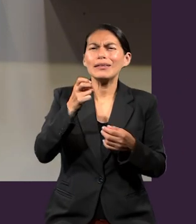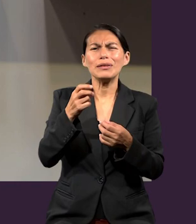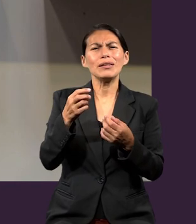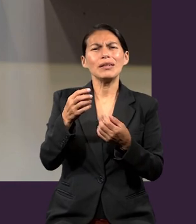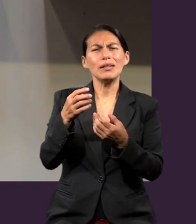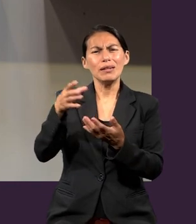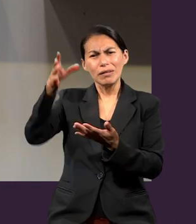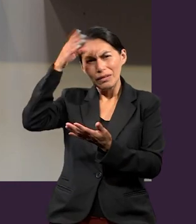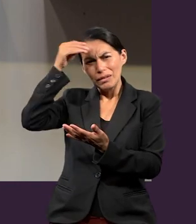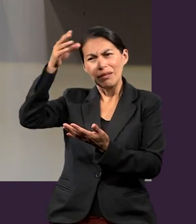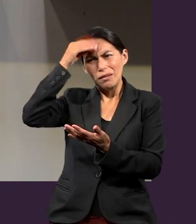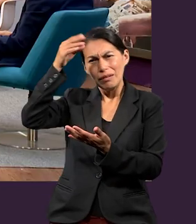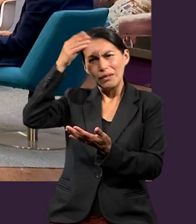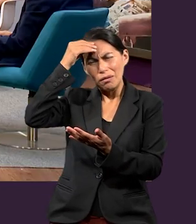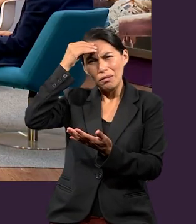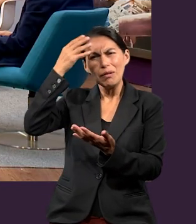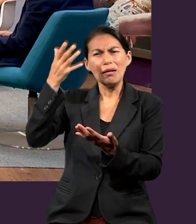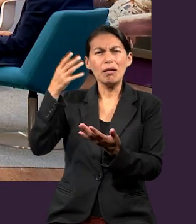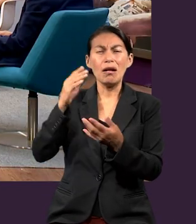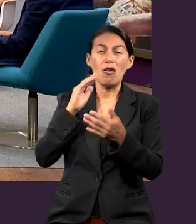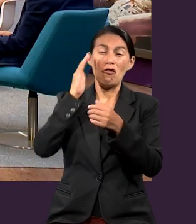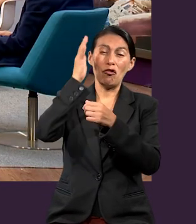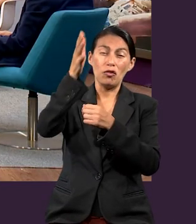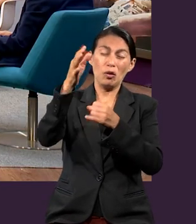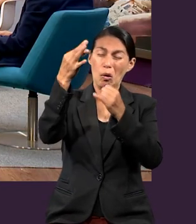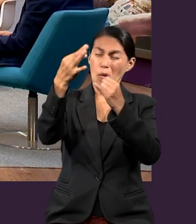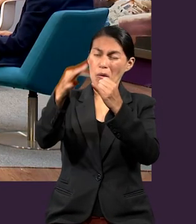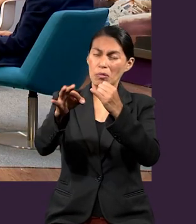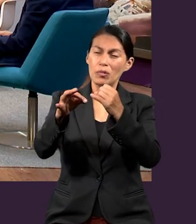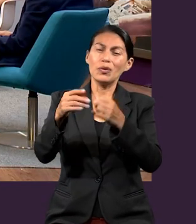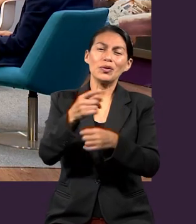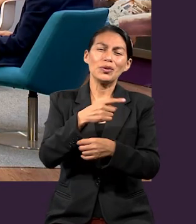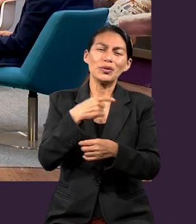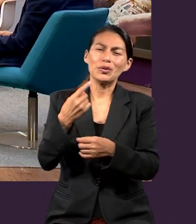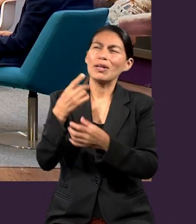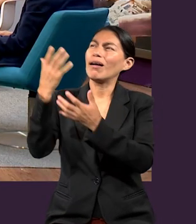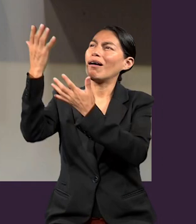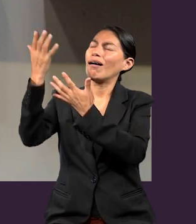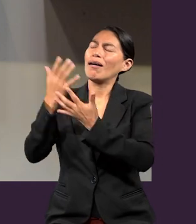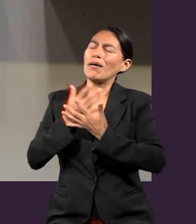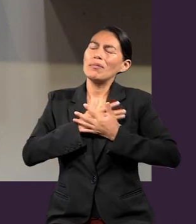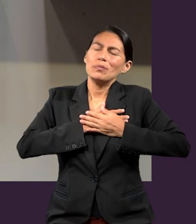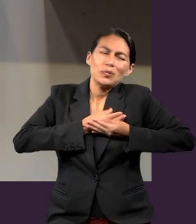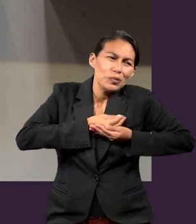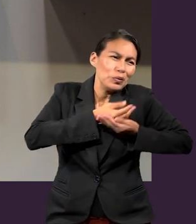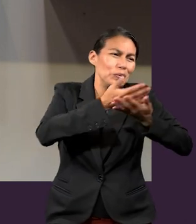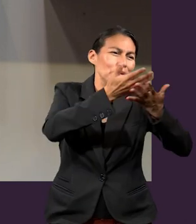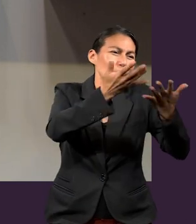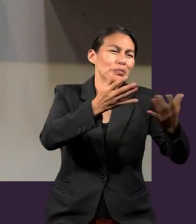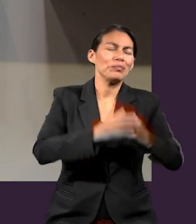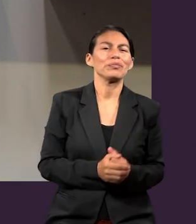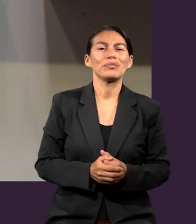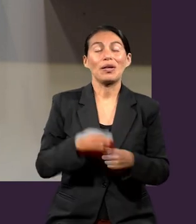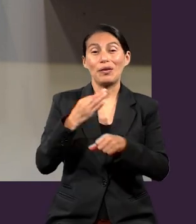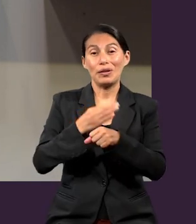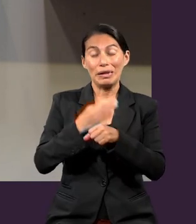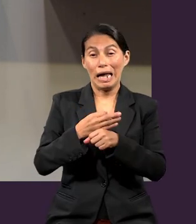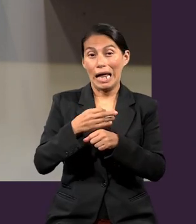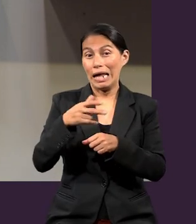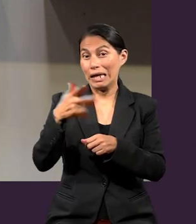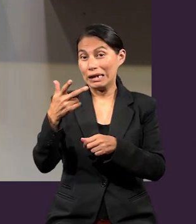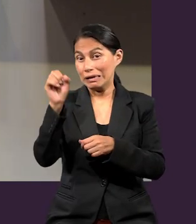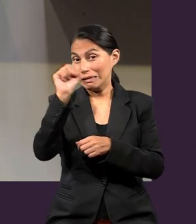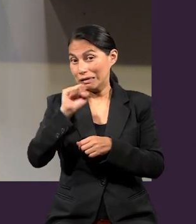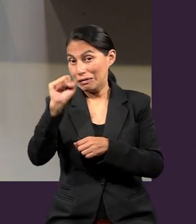prepara para el tiempo del fin, haciéndolo con mucho amor. Amén. Muy bien, estamos llegando al final de nuestro repaso de la